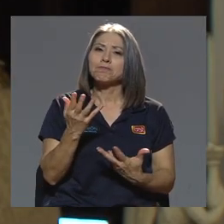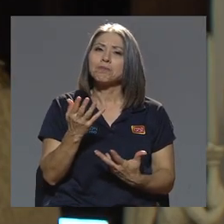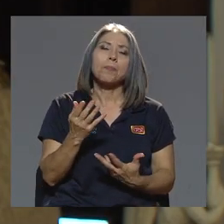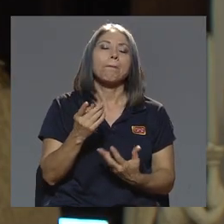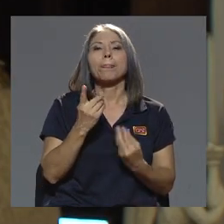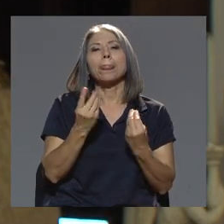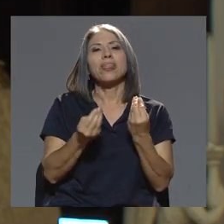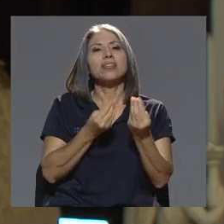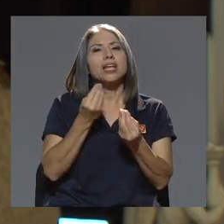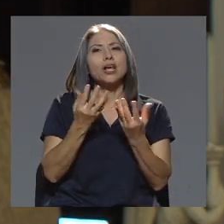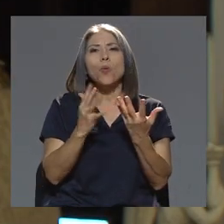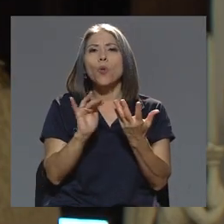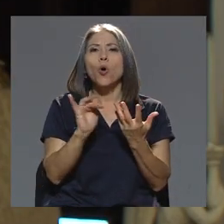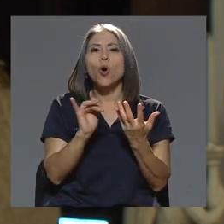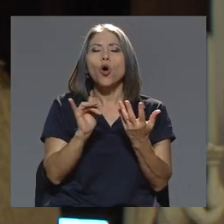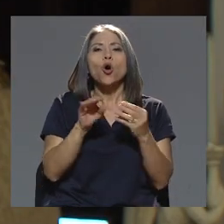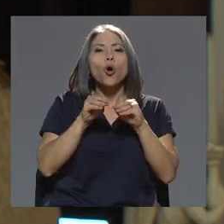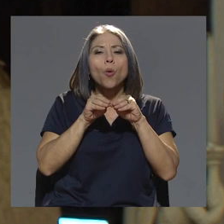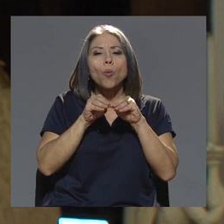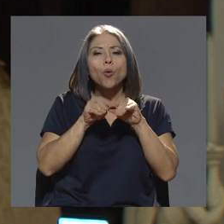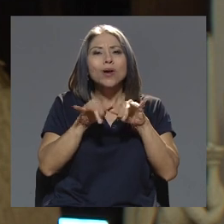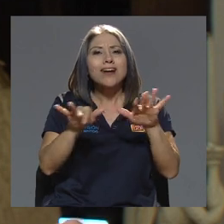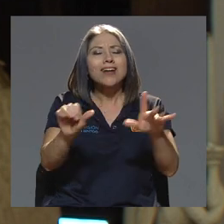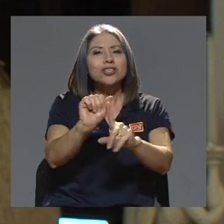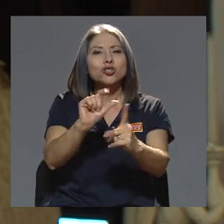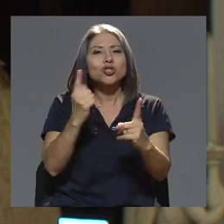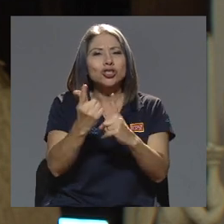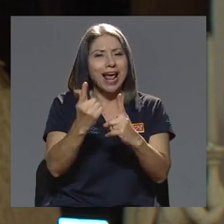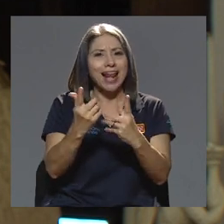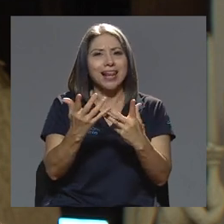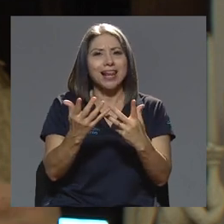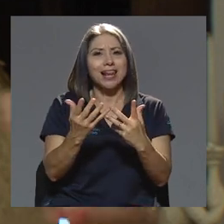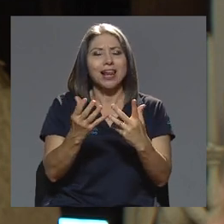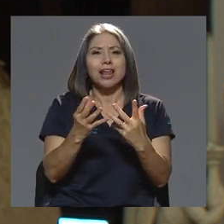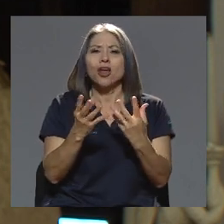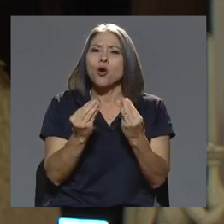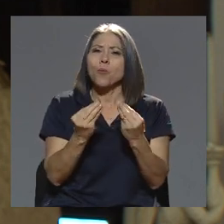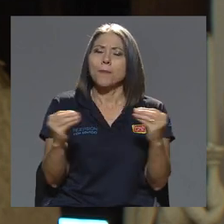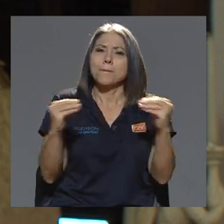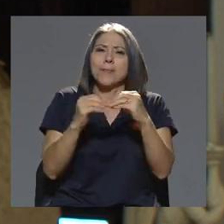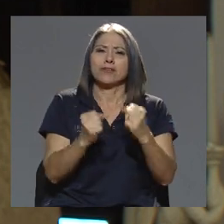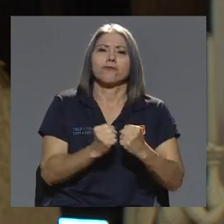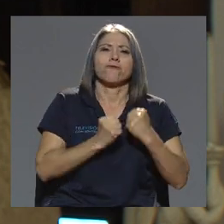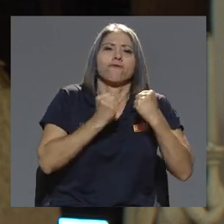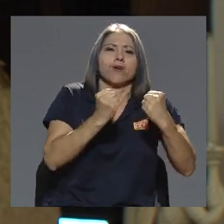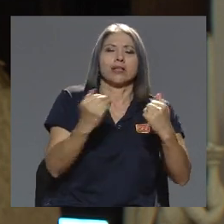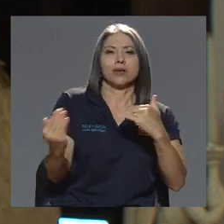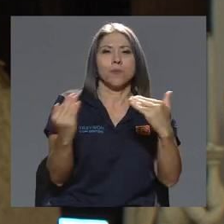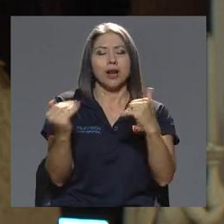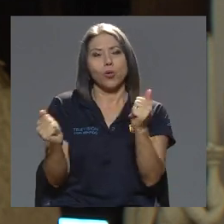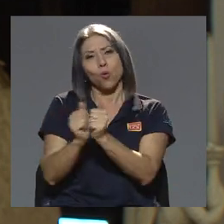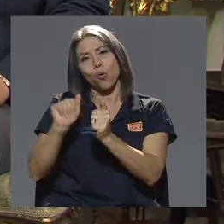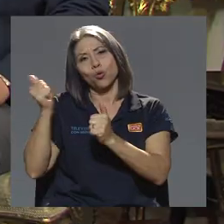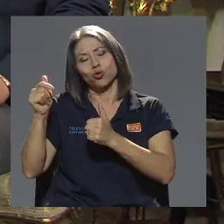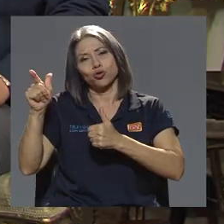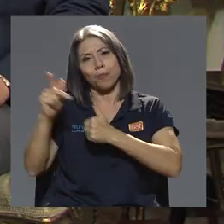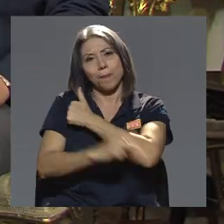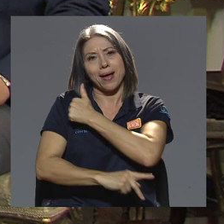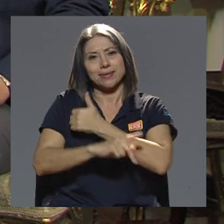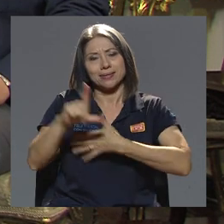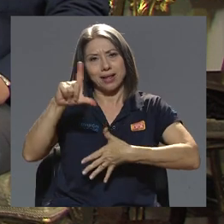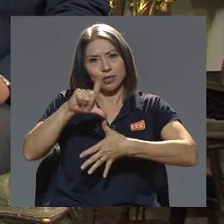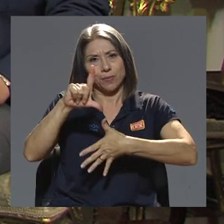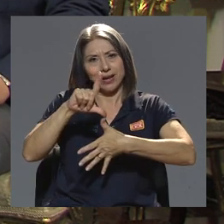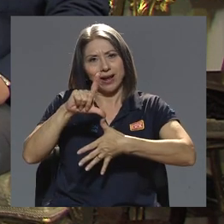un entrelazado, como una red social, una fibra social. Una fibra social mucho más fuerte que el resto de los países latinoamericanos.